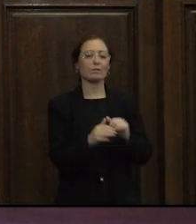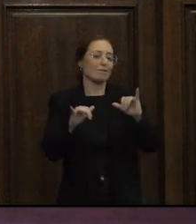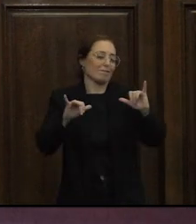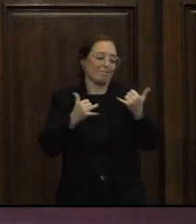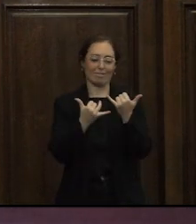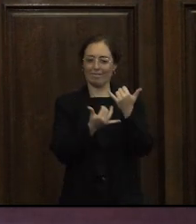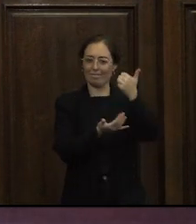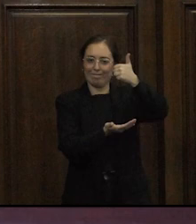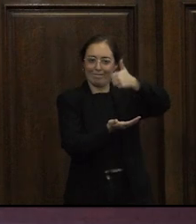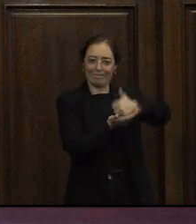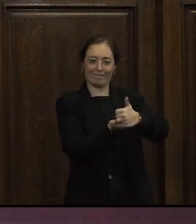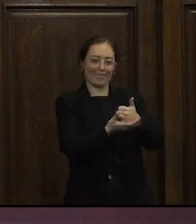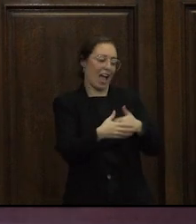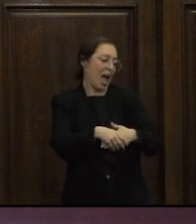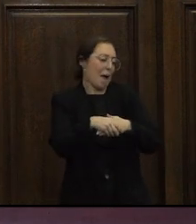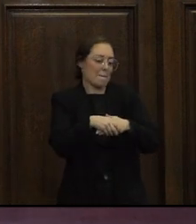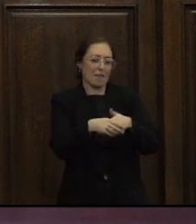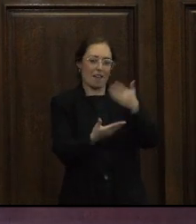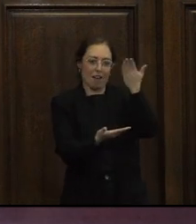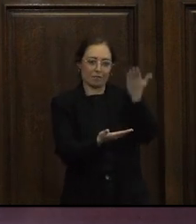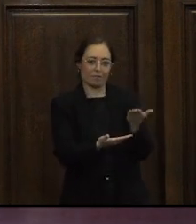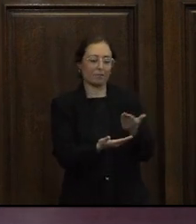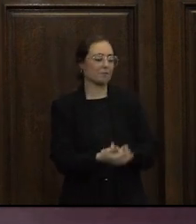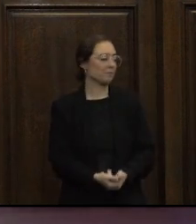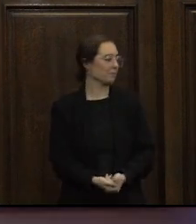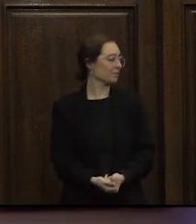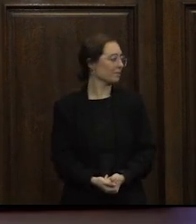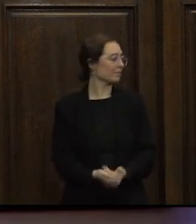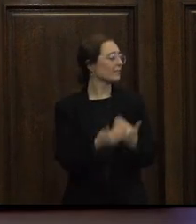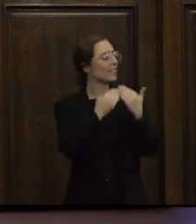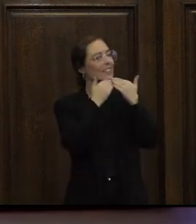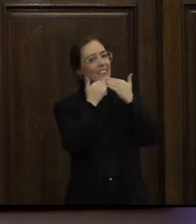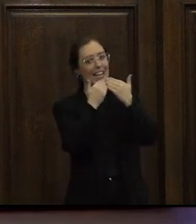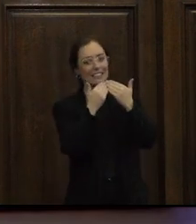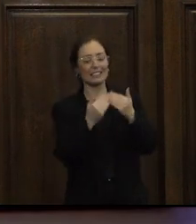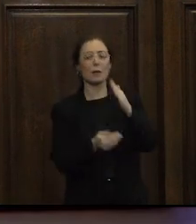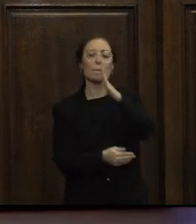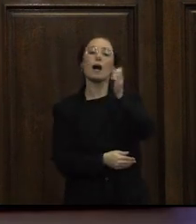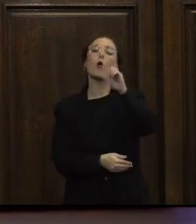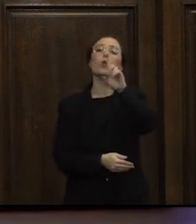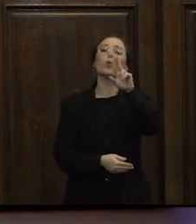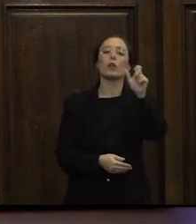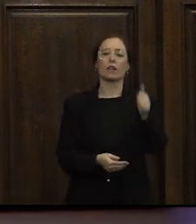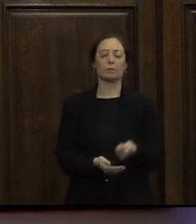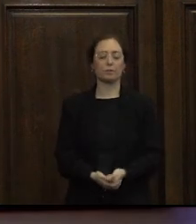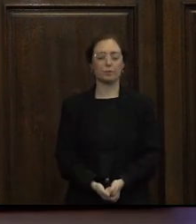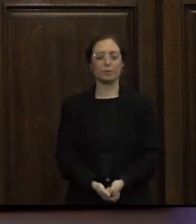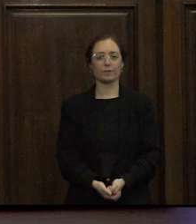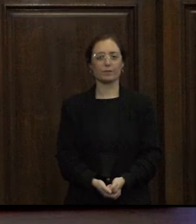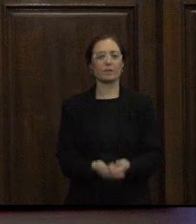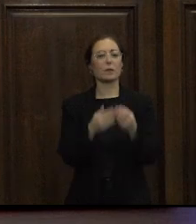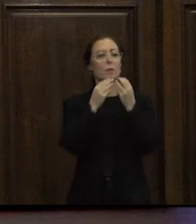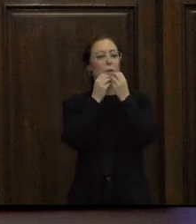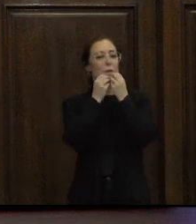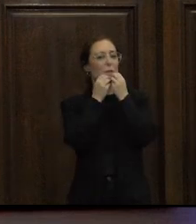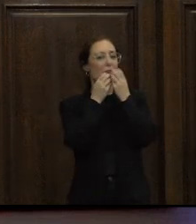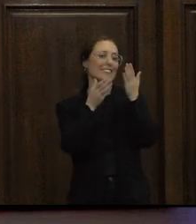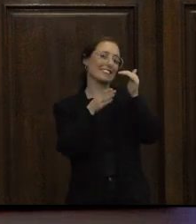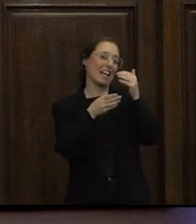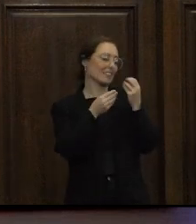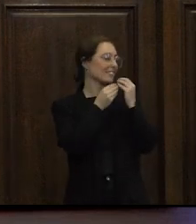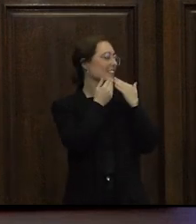es una amiga de esta casa de estudios. Gracias, Paula. Bueno, muchas